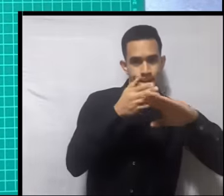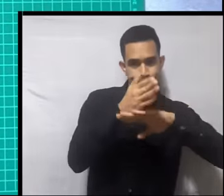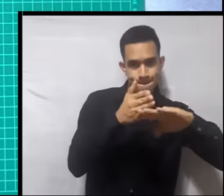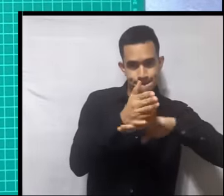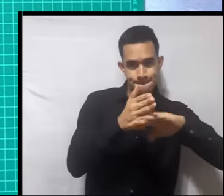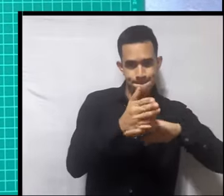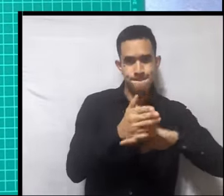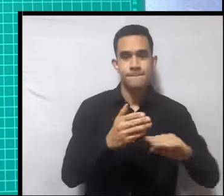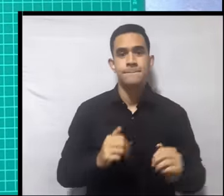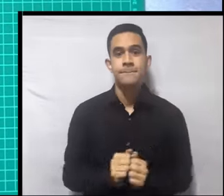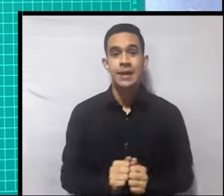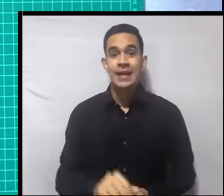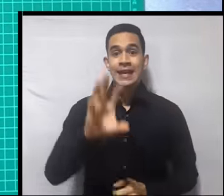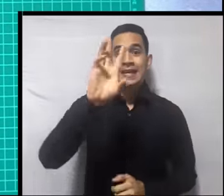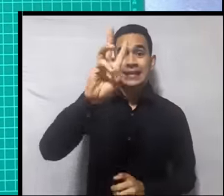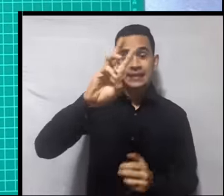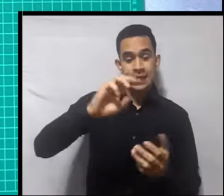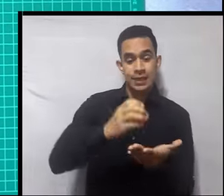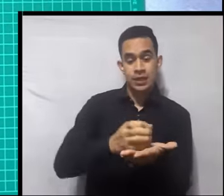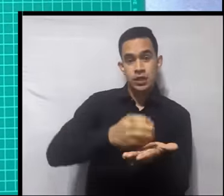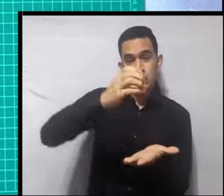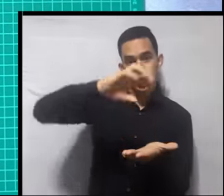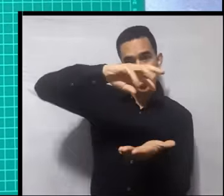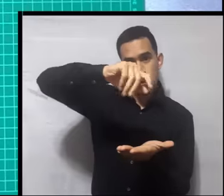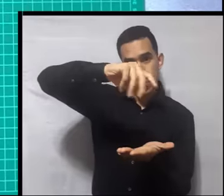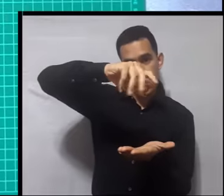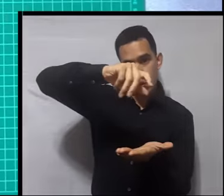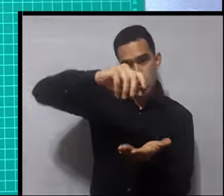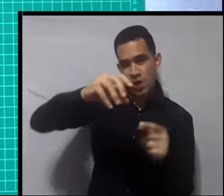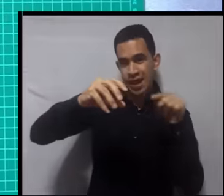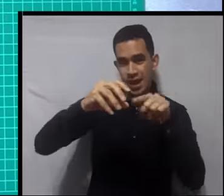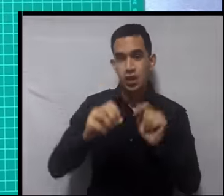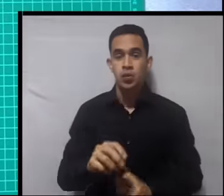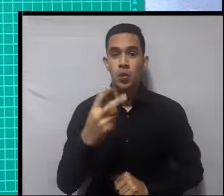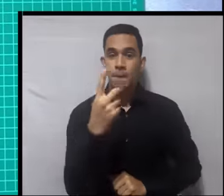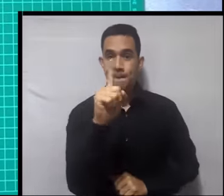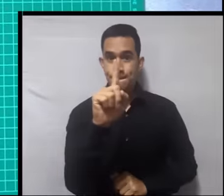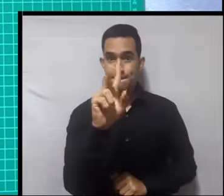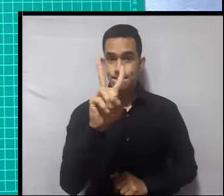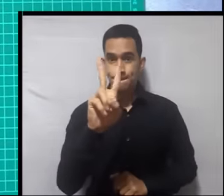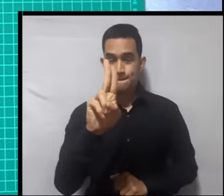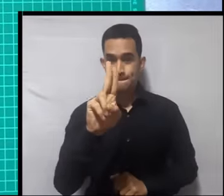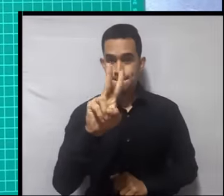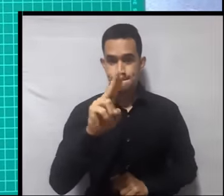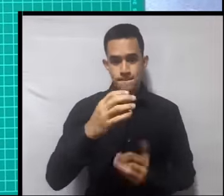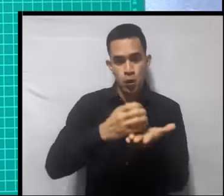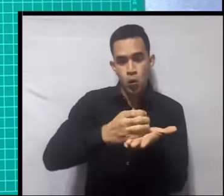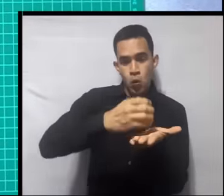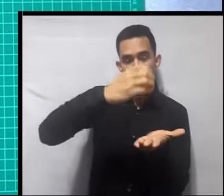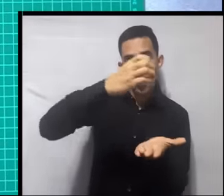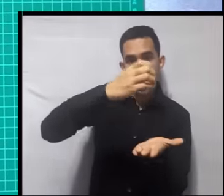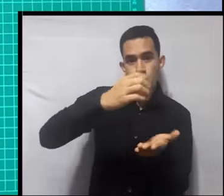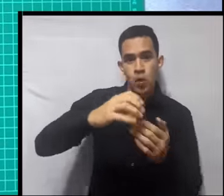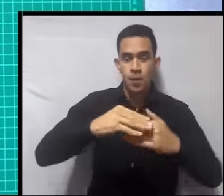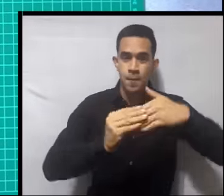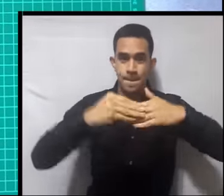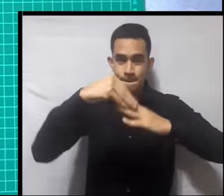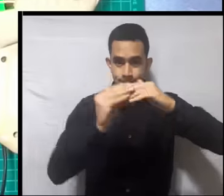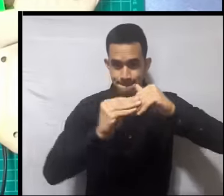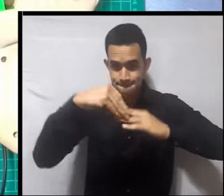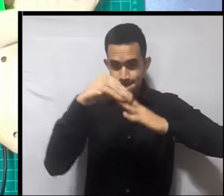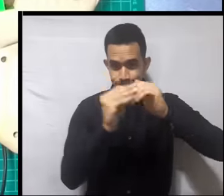pincho, 6 tapones de botella, una tijera, 2 botellas de plástico con sus